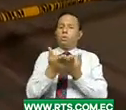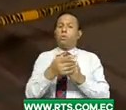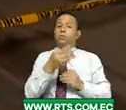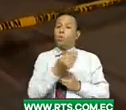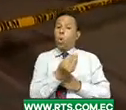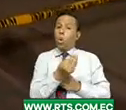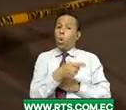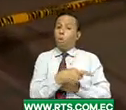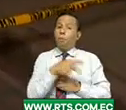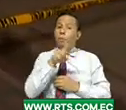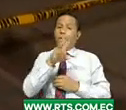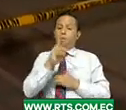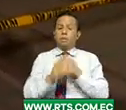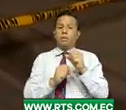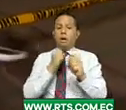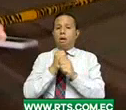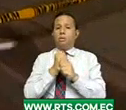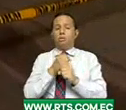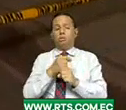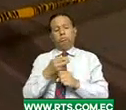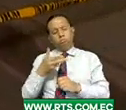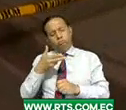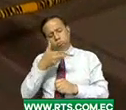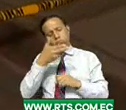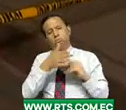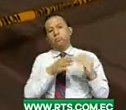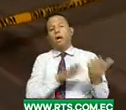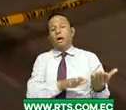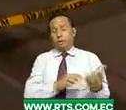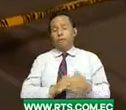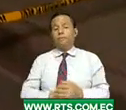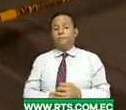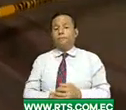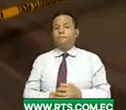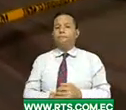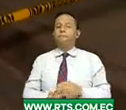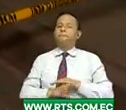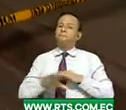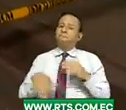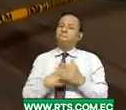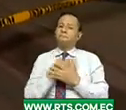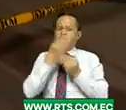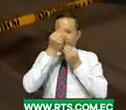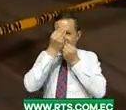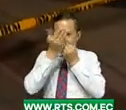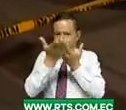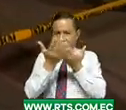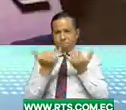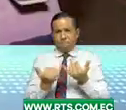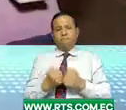26 años aproximadamente con varios disparos. Es lo que puedo informarles por ahora. Annalí, de